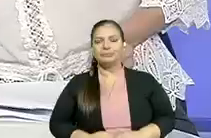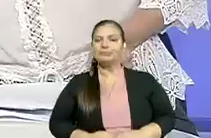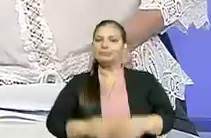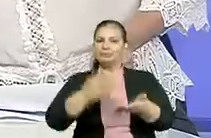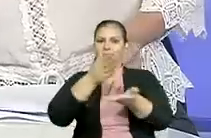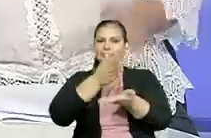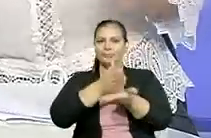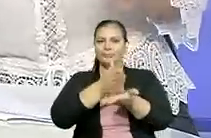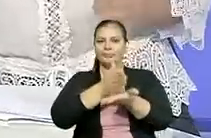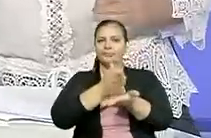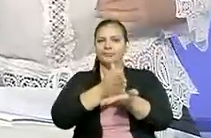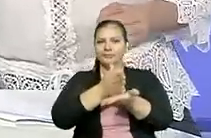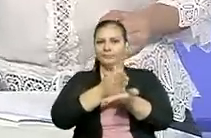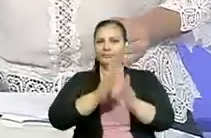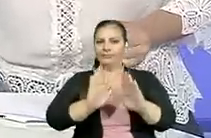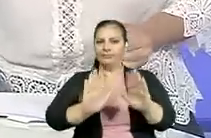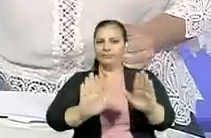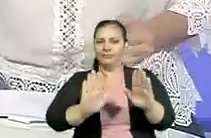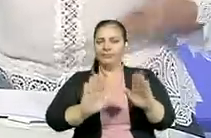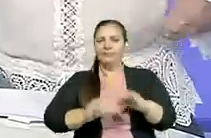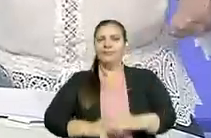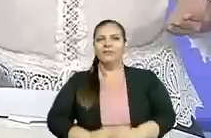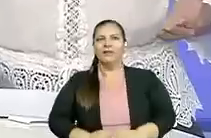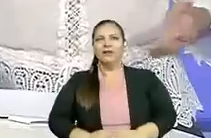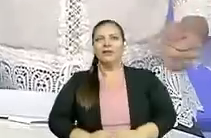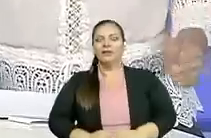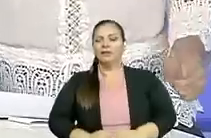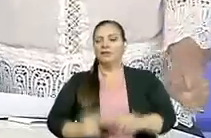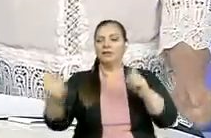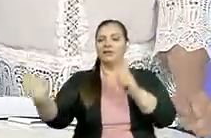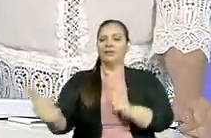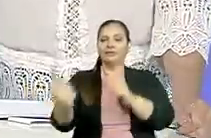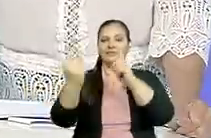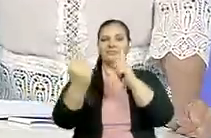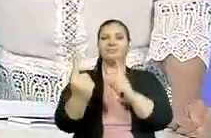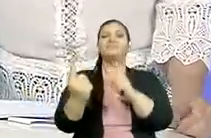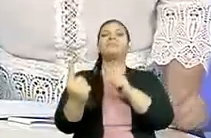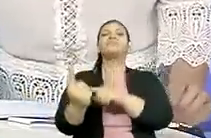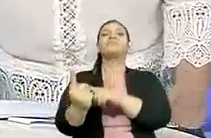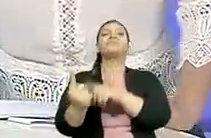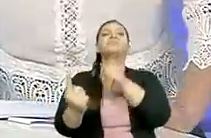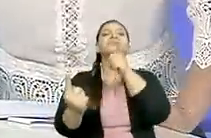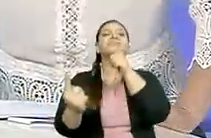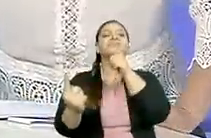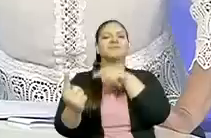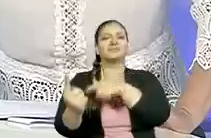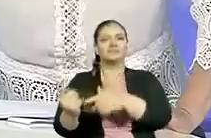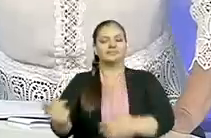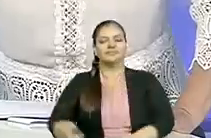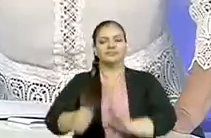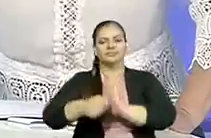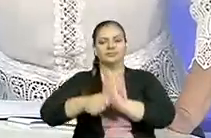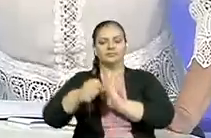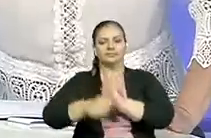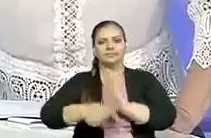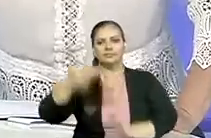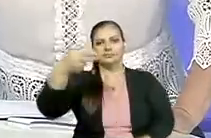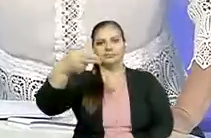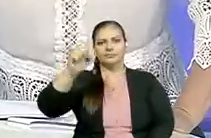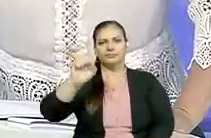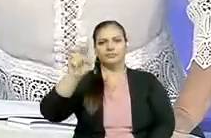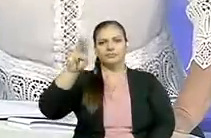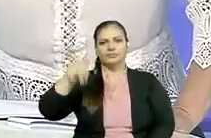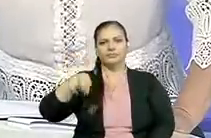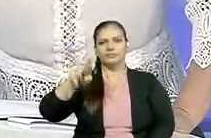José Luis y amigos televidentes, es momento de irnos a una pausa, pero cuando regresemos estará aquí en nuestros estudios en vivo